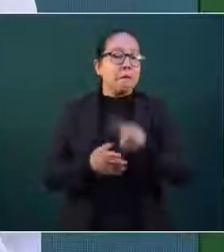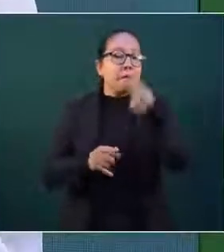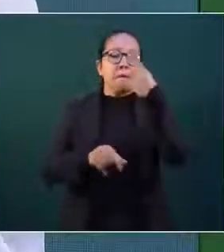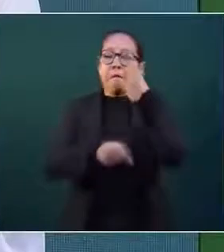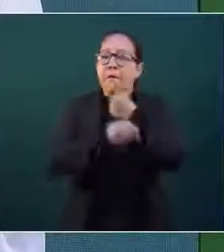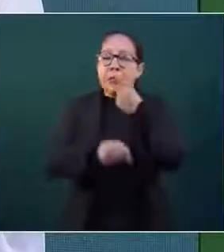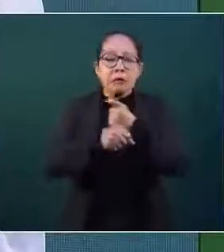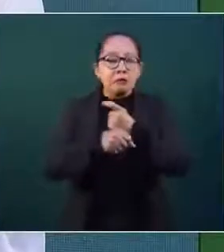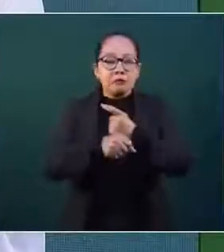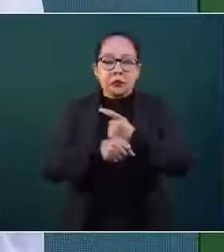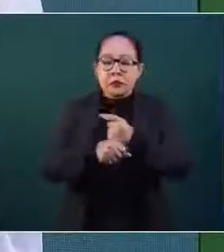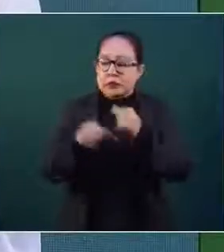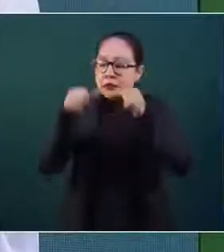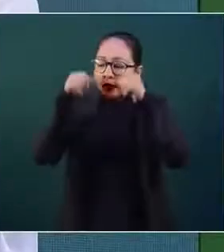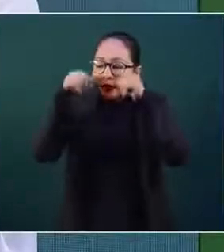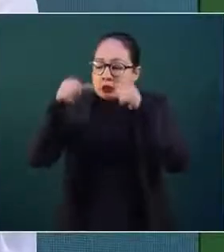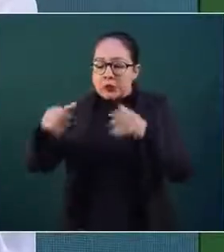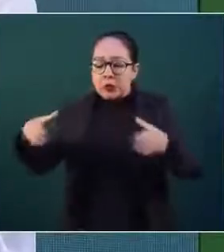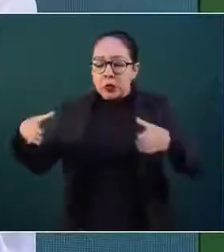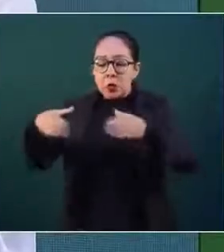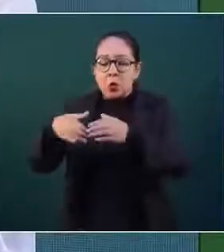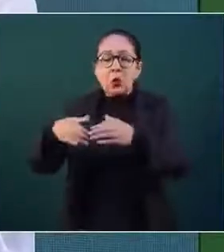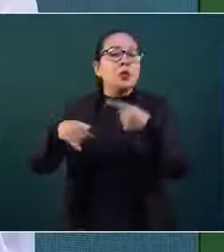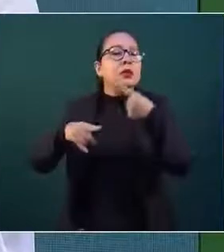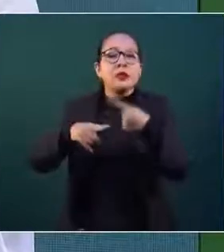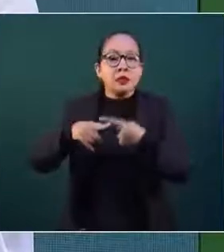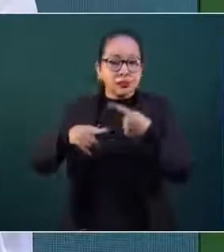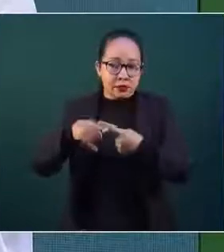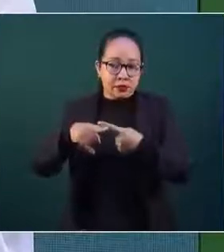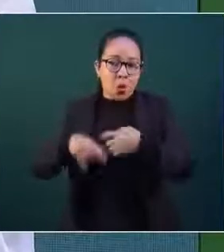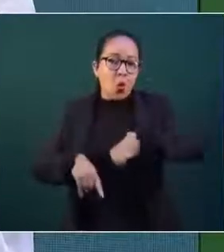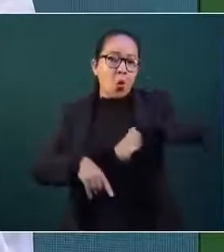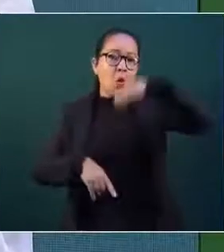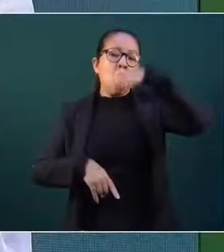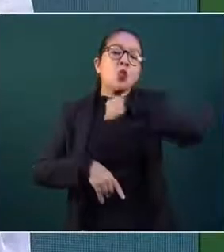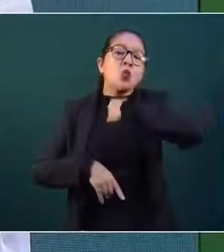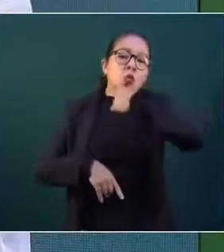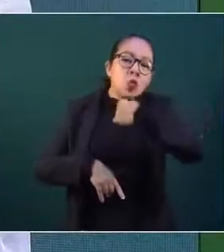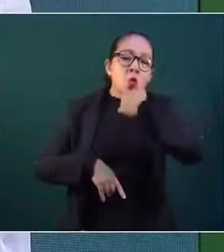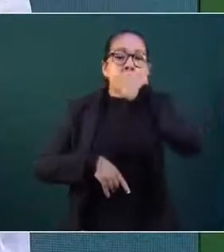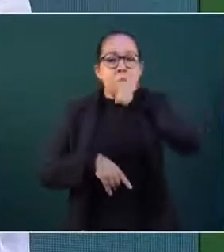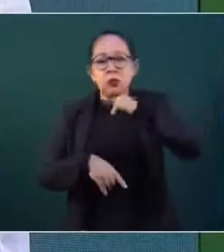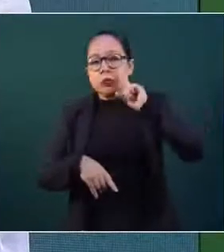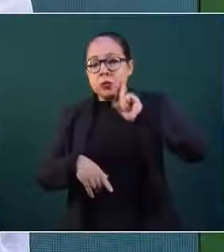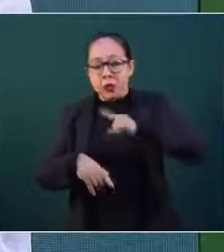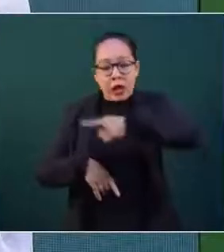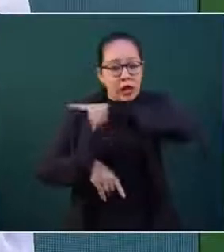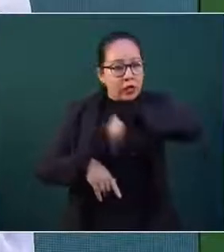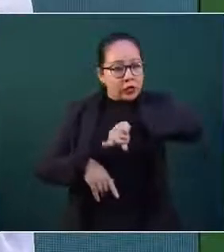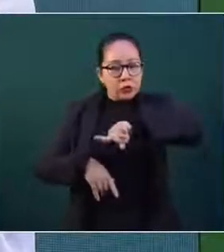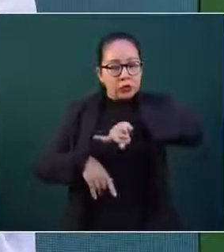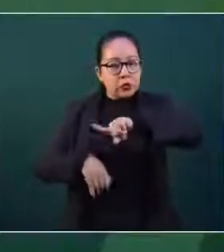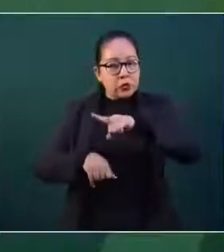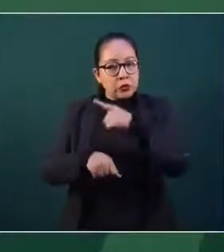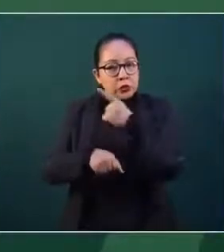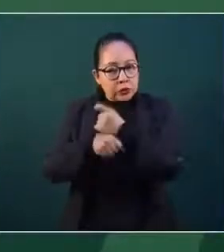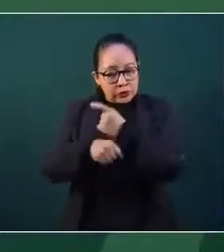los adultos mayores. Esto al final nos está resultando